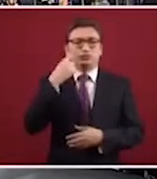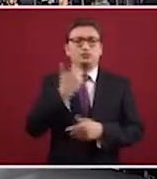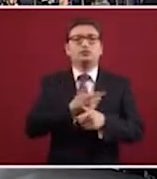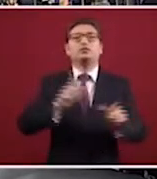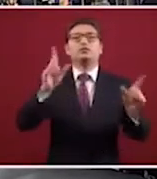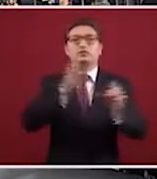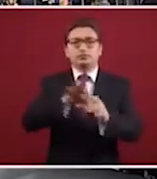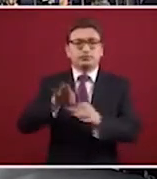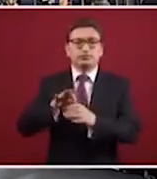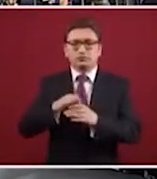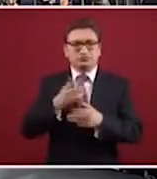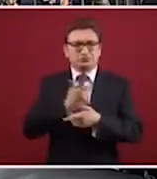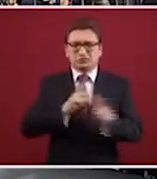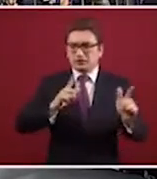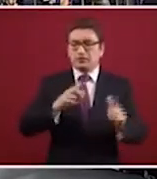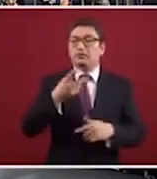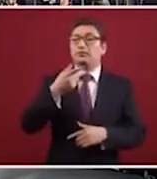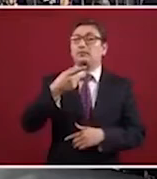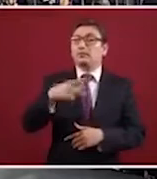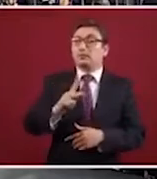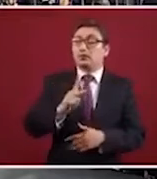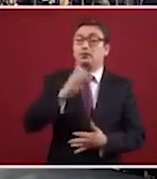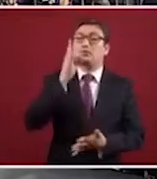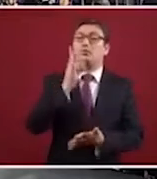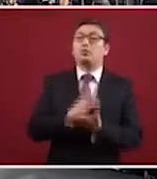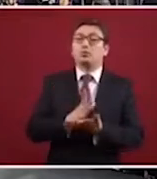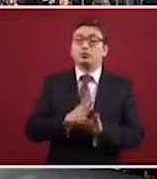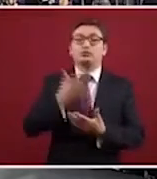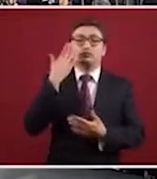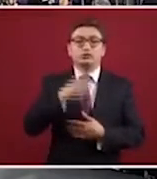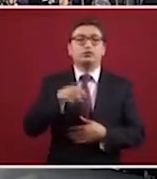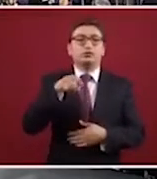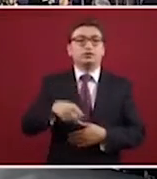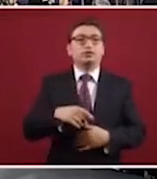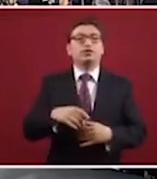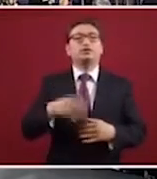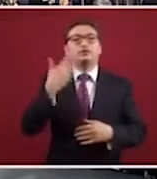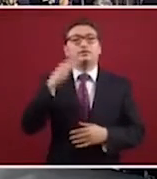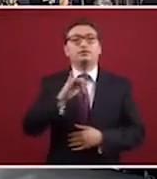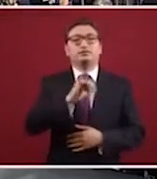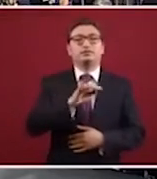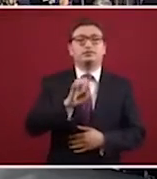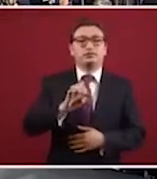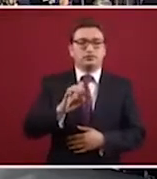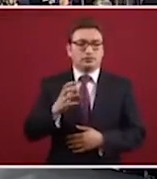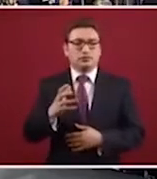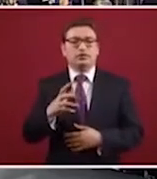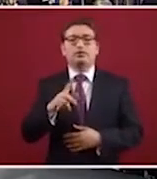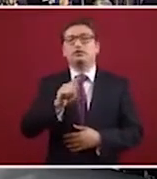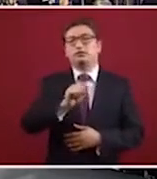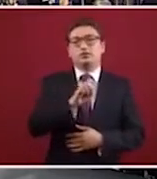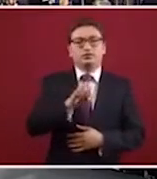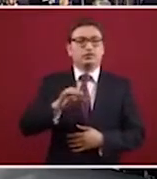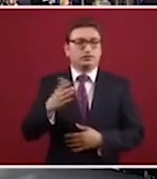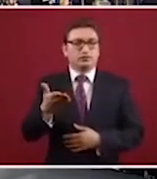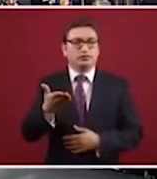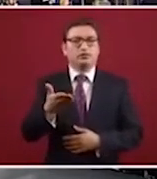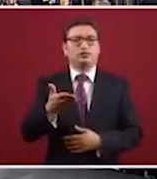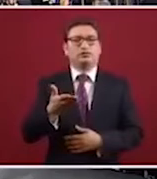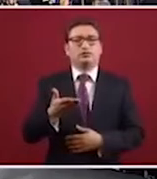más que el instituto electoral el tribunal electoral